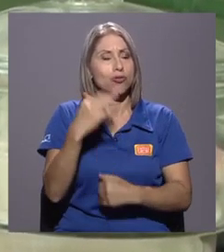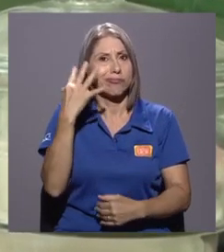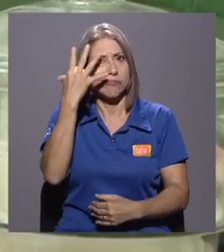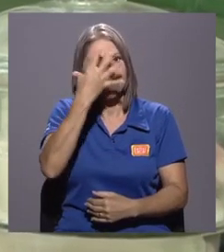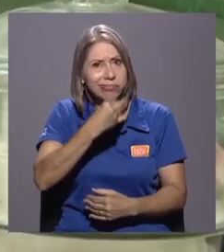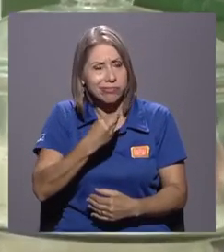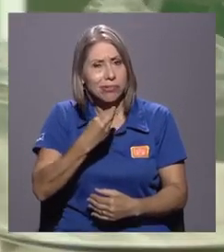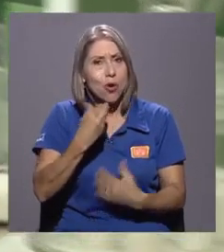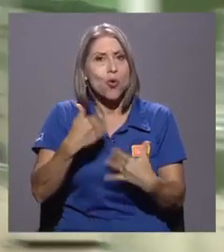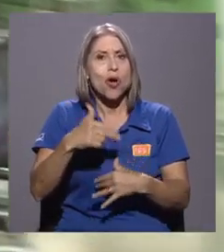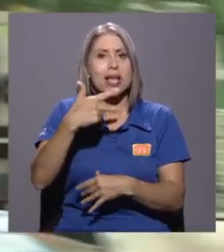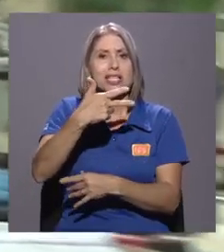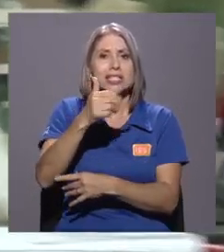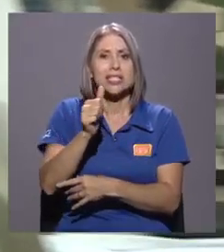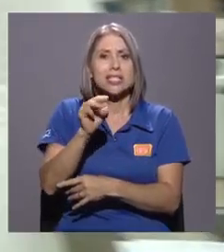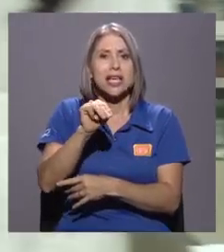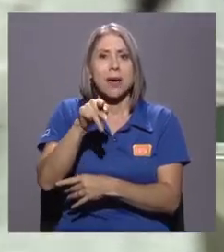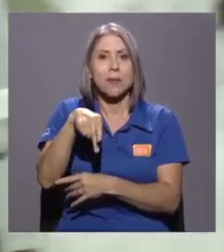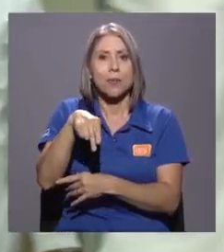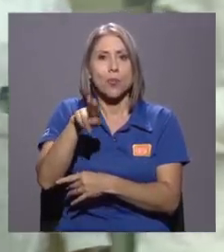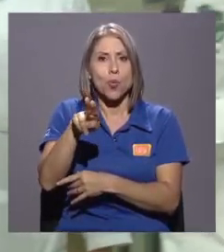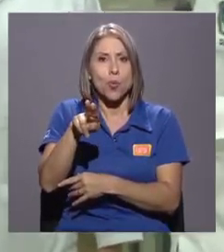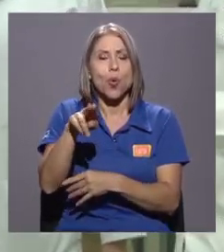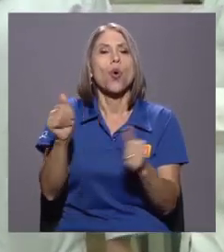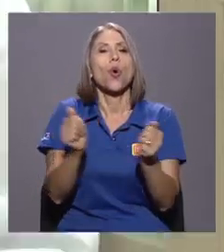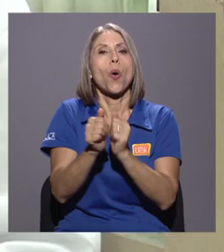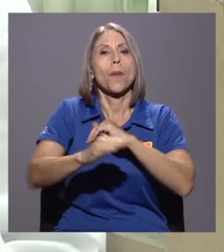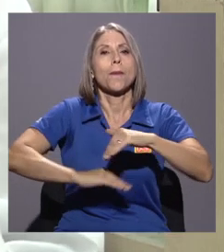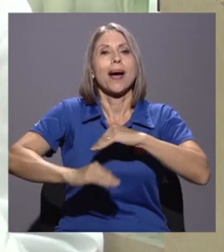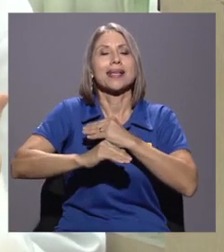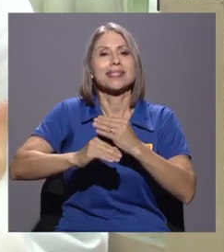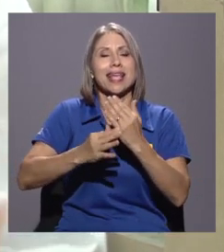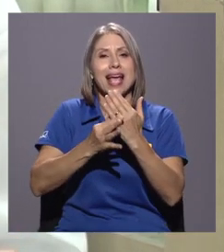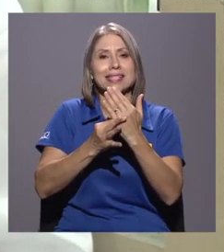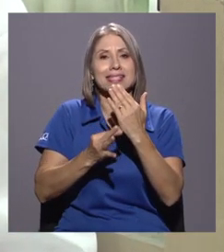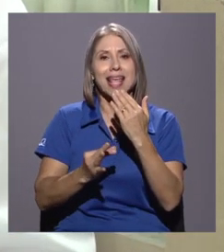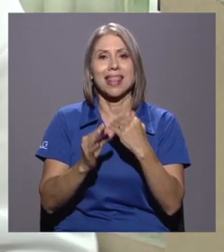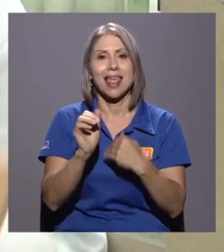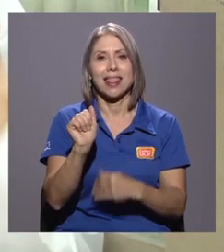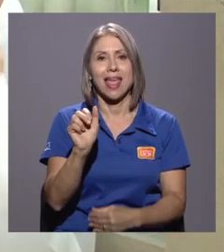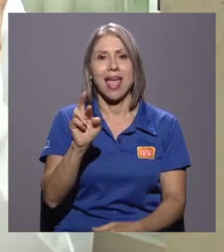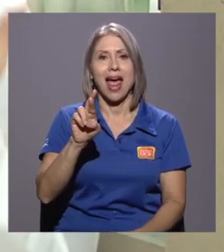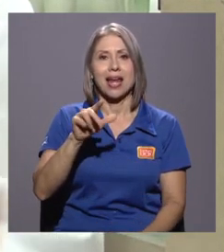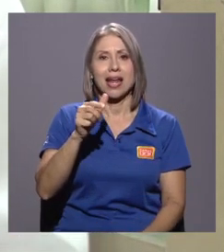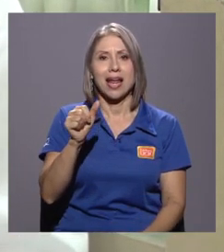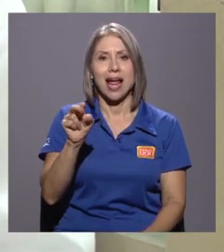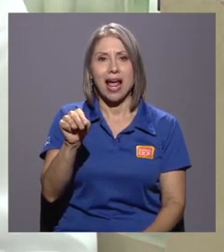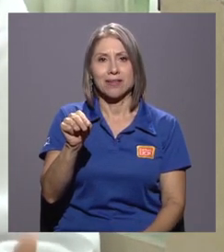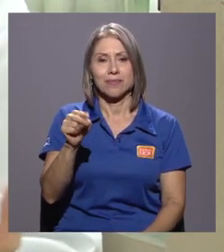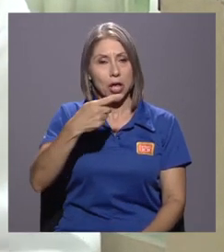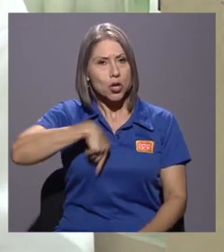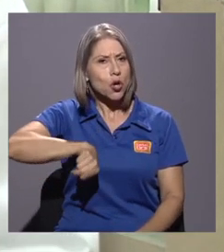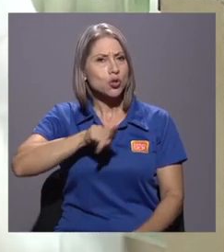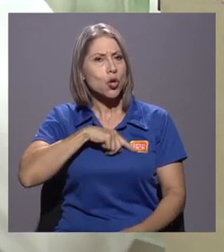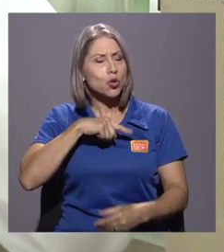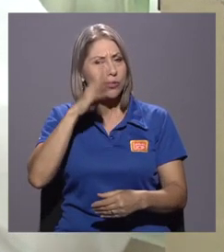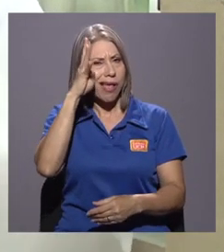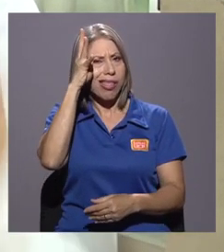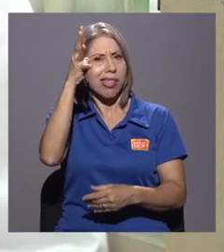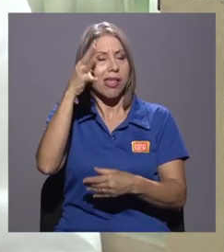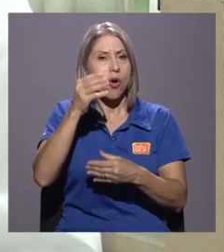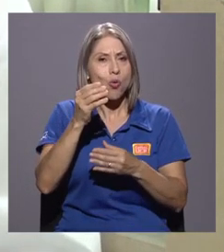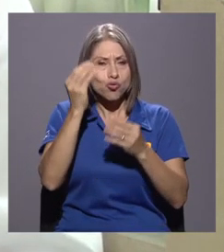un champú con base en aceite de argán. Y nosotros lo que estamos haciendo es elaborar un champú. Es un champú que